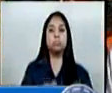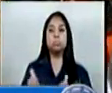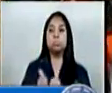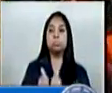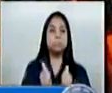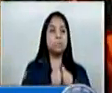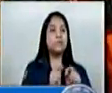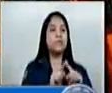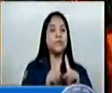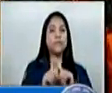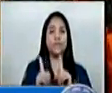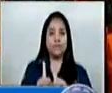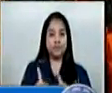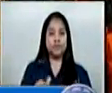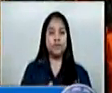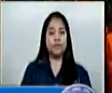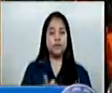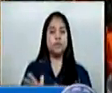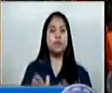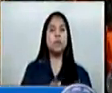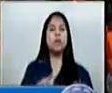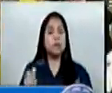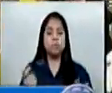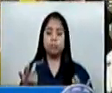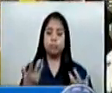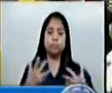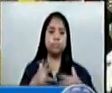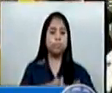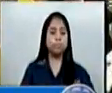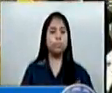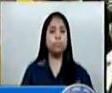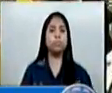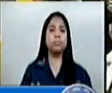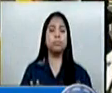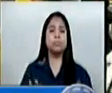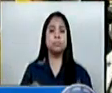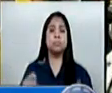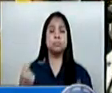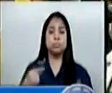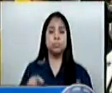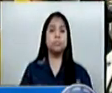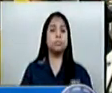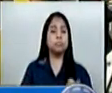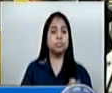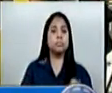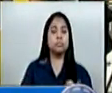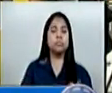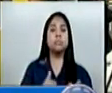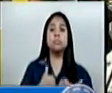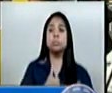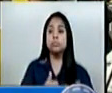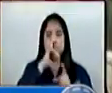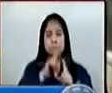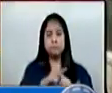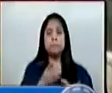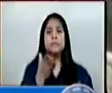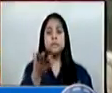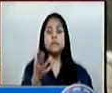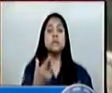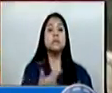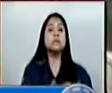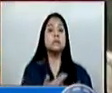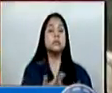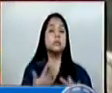46 años de aquella fatídica madrugada de febrero de 1976. Es importante